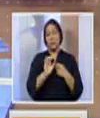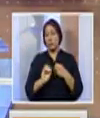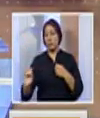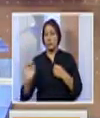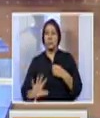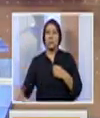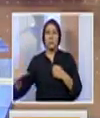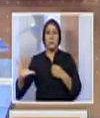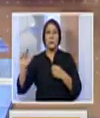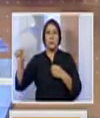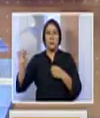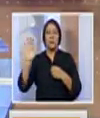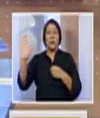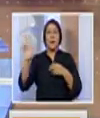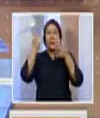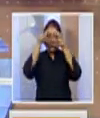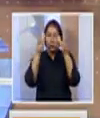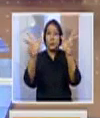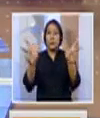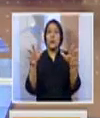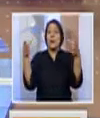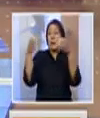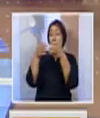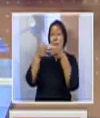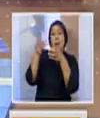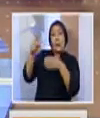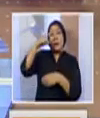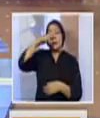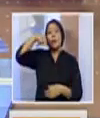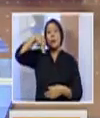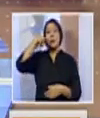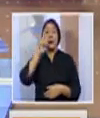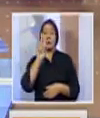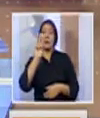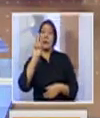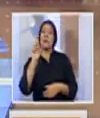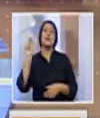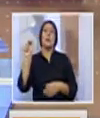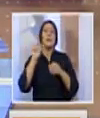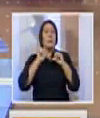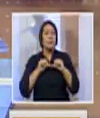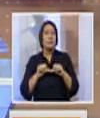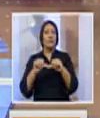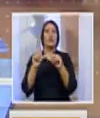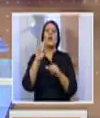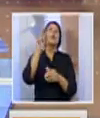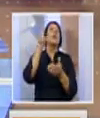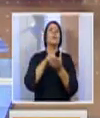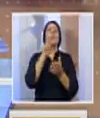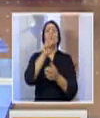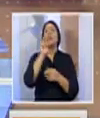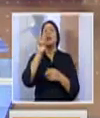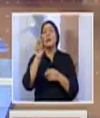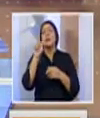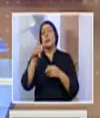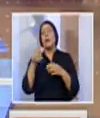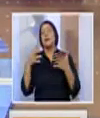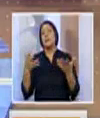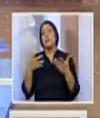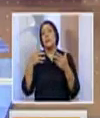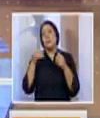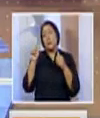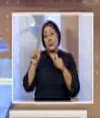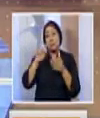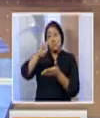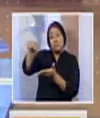un equipo de TN23 también ha dado cobertura a lo largo de esta jornada electoral 2023. Él está allí en uno de